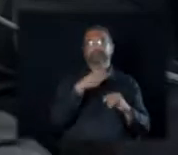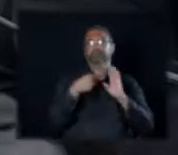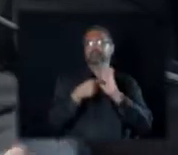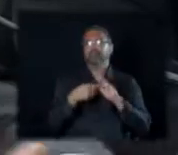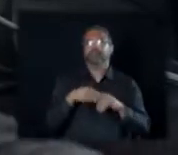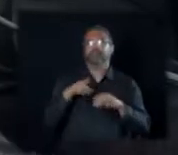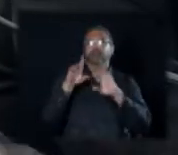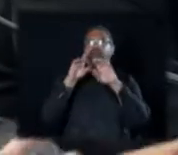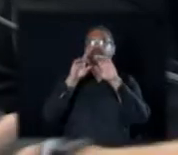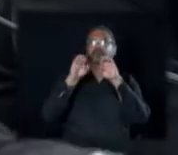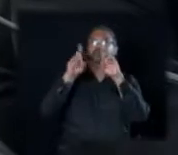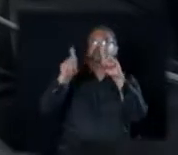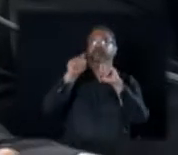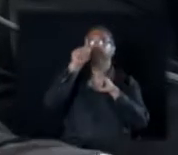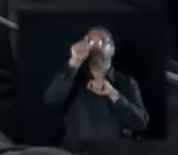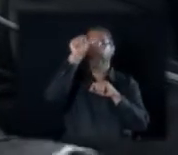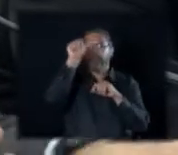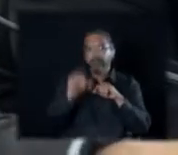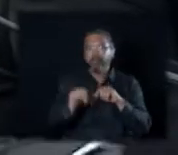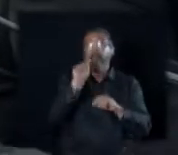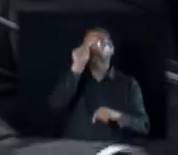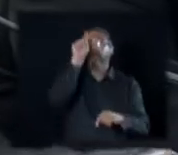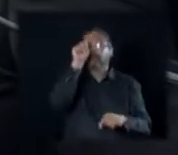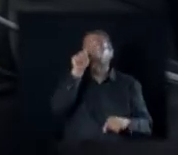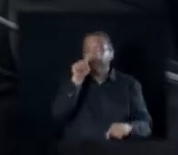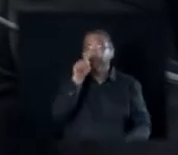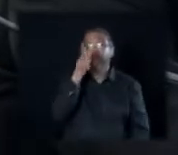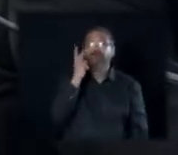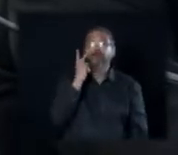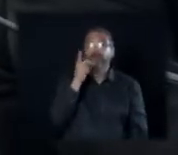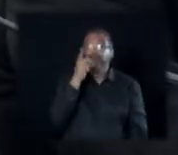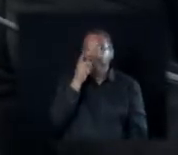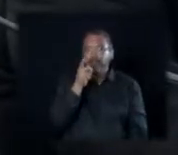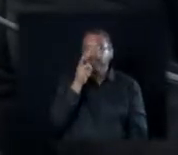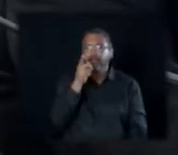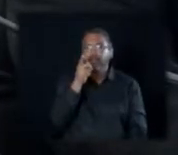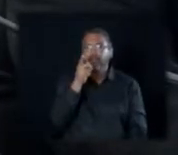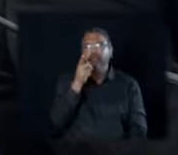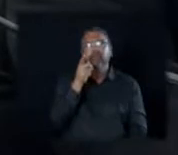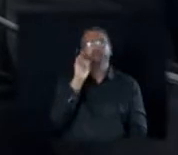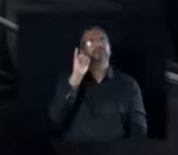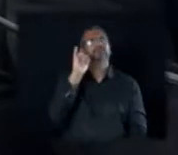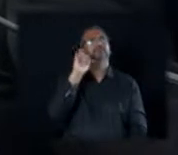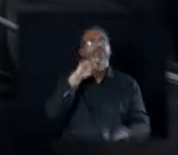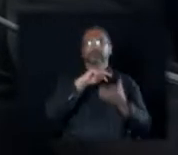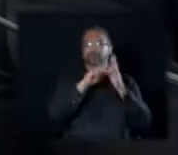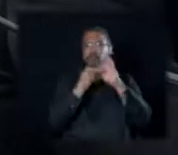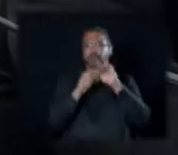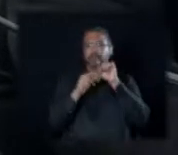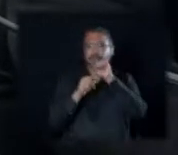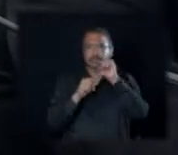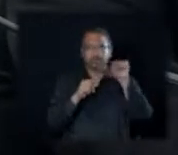que el director de finanzas y el secretario de educación tienen que sentarse con eso para discutir finanzas.